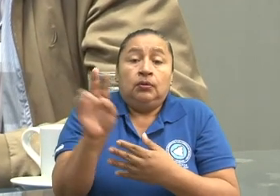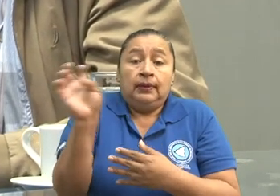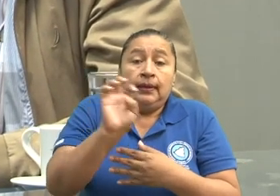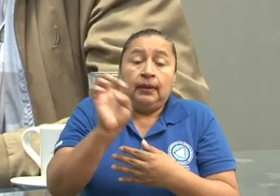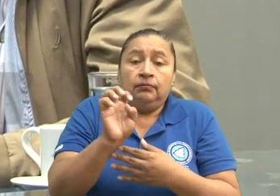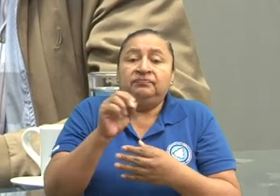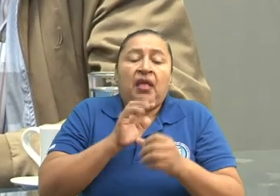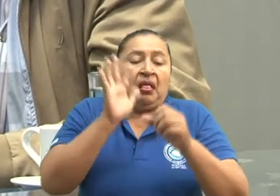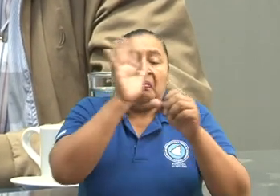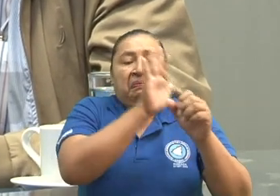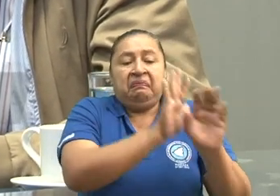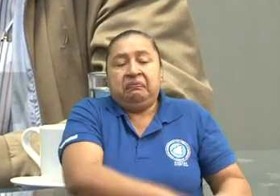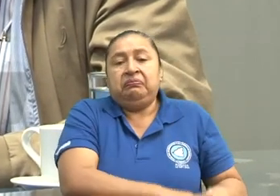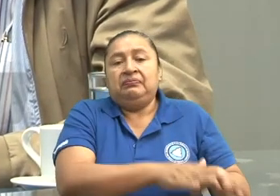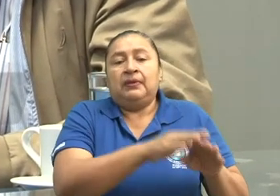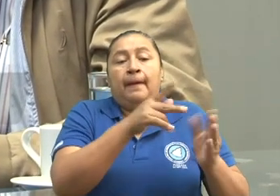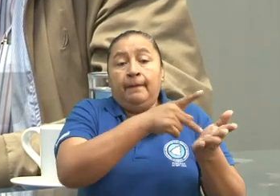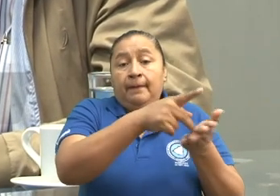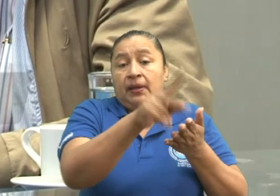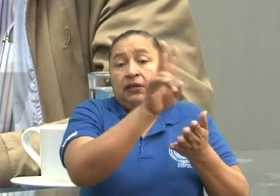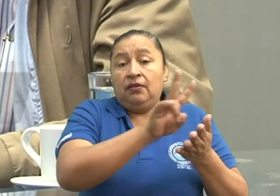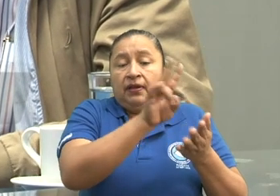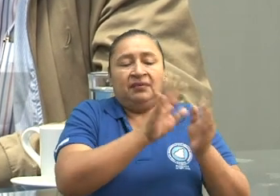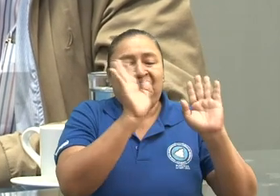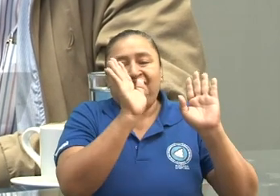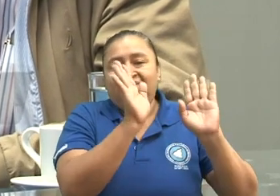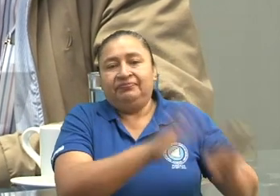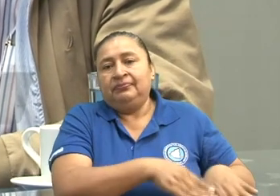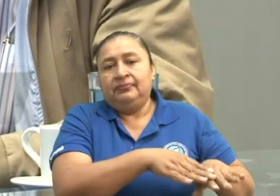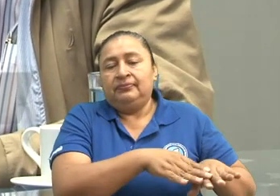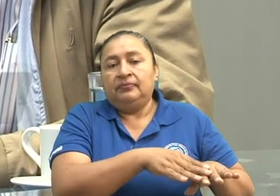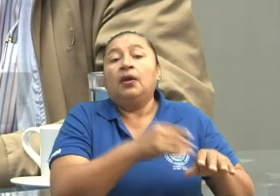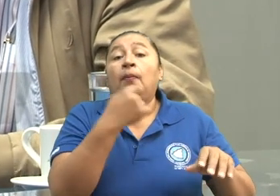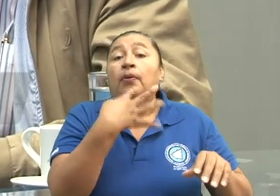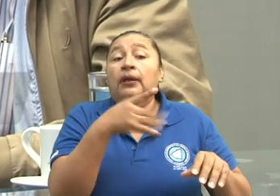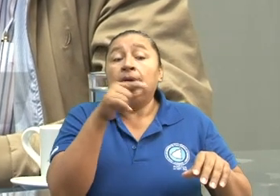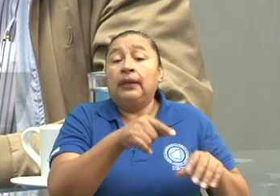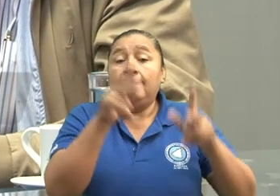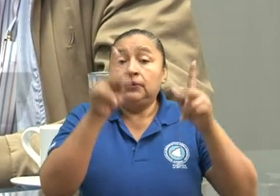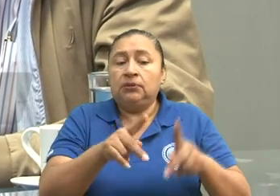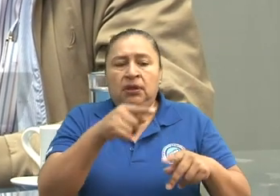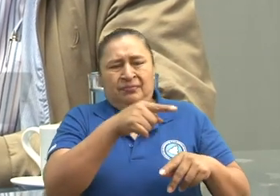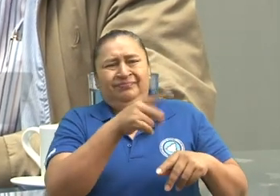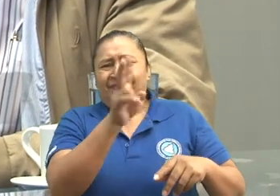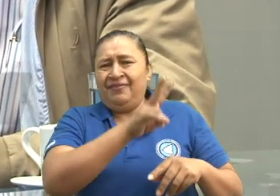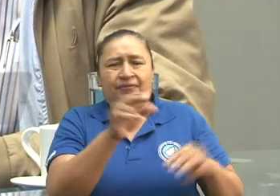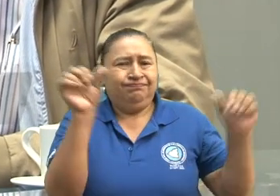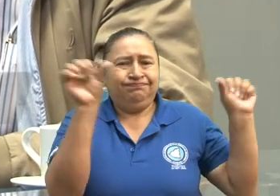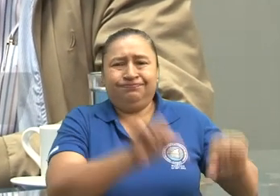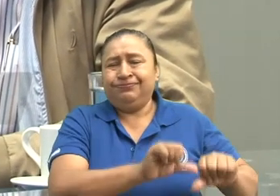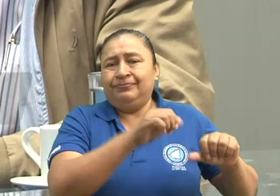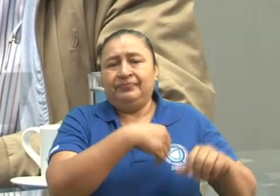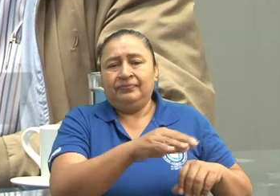Partido Conservador. O lo entierra estratégicamente, pues, porque su irresponsabilidad y, lógicamente, la